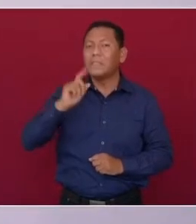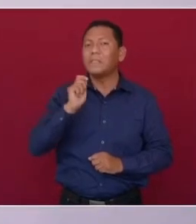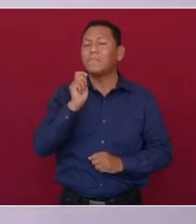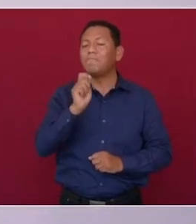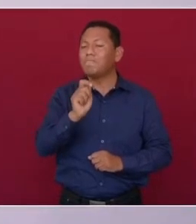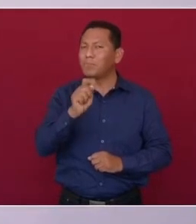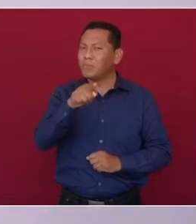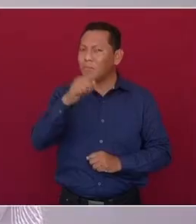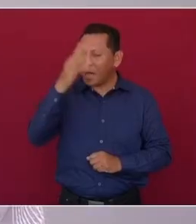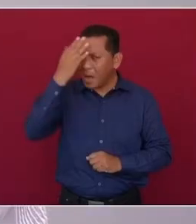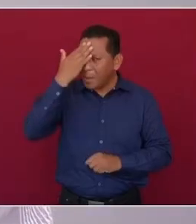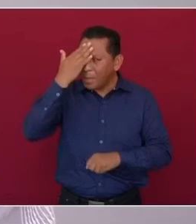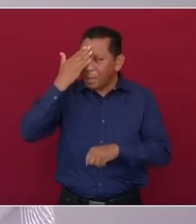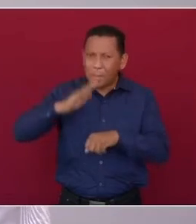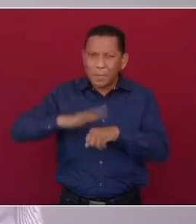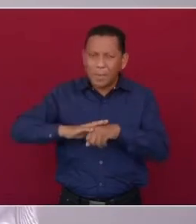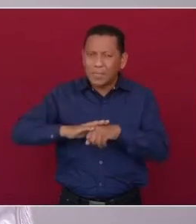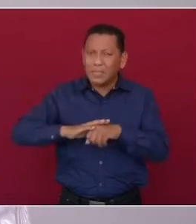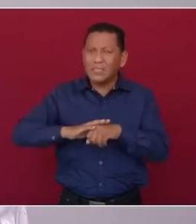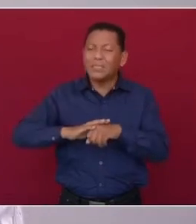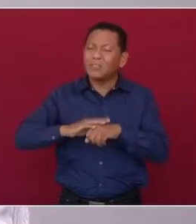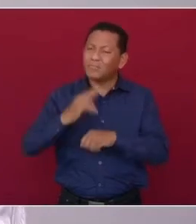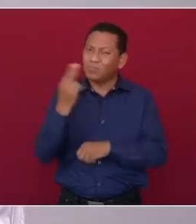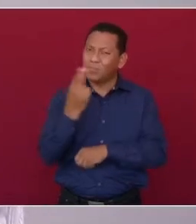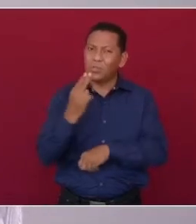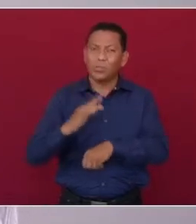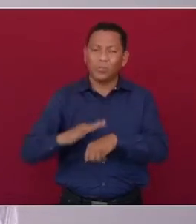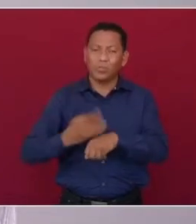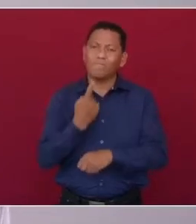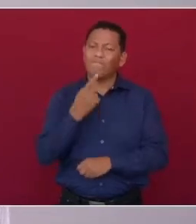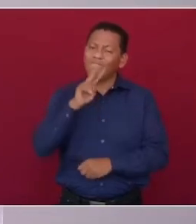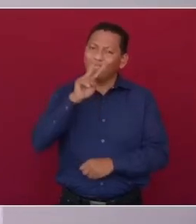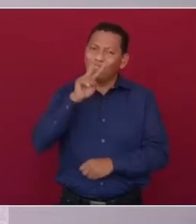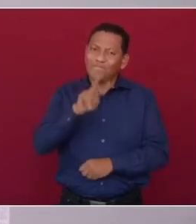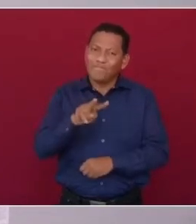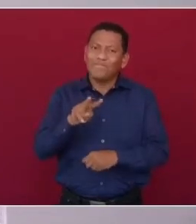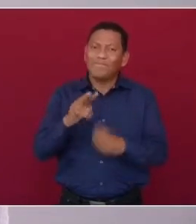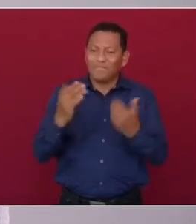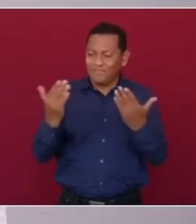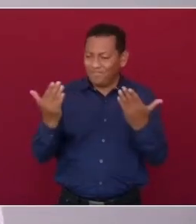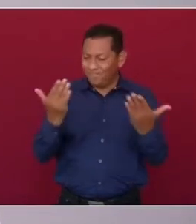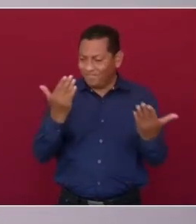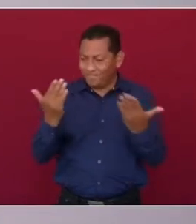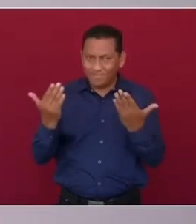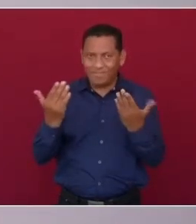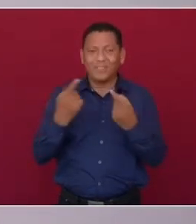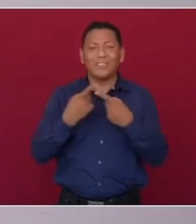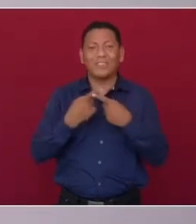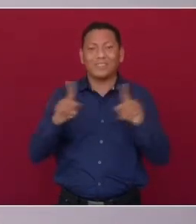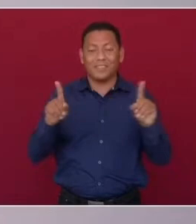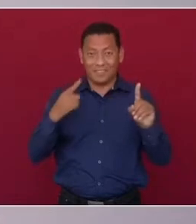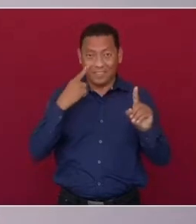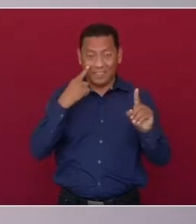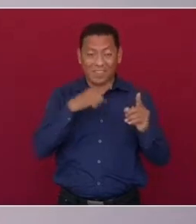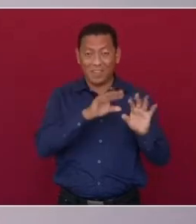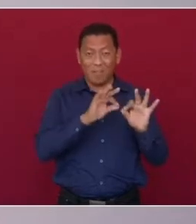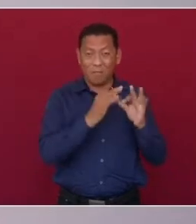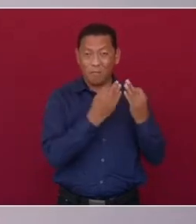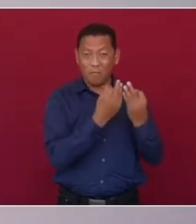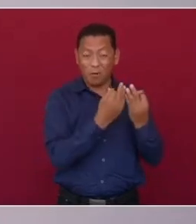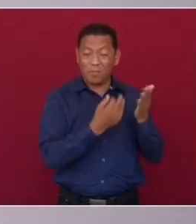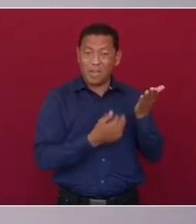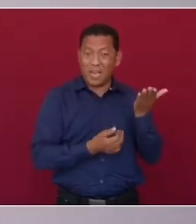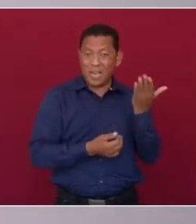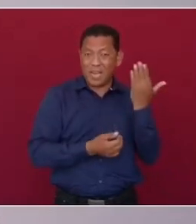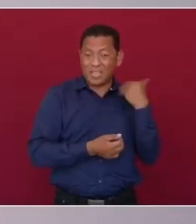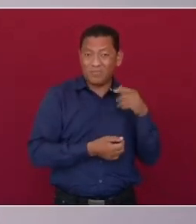lección, porque eso también hace la diferencia entre el modelo neoliberal que